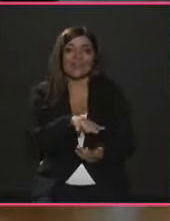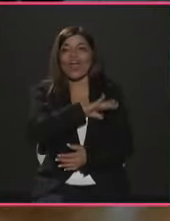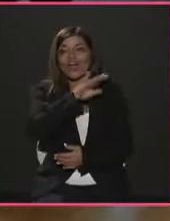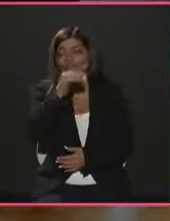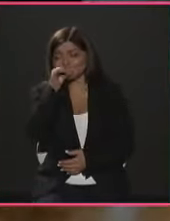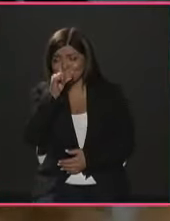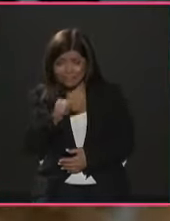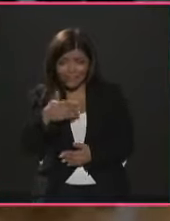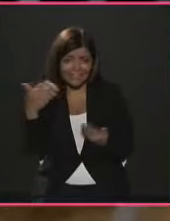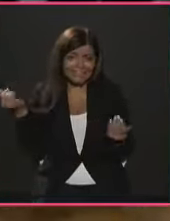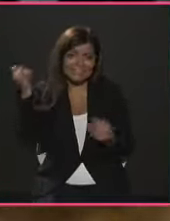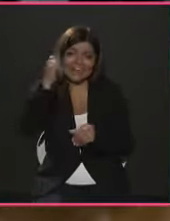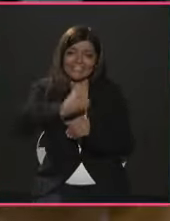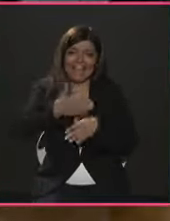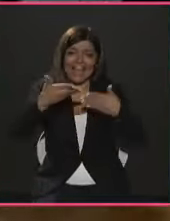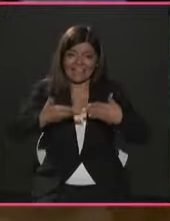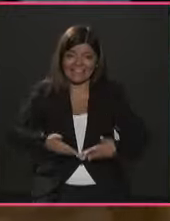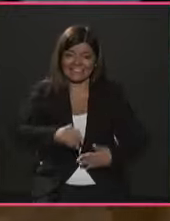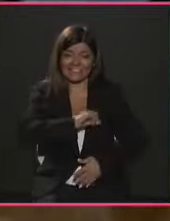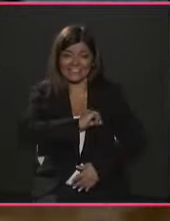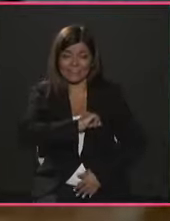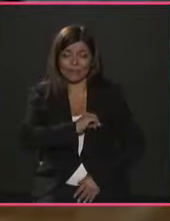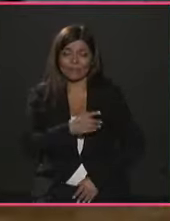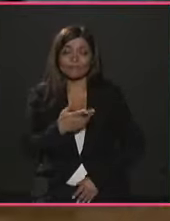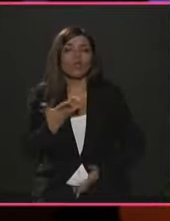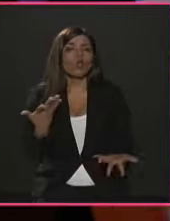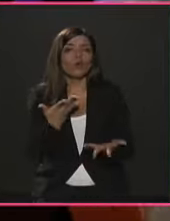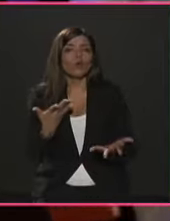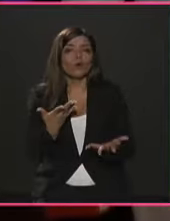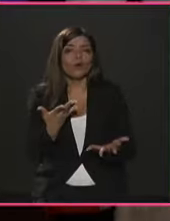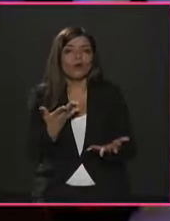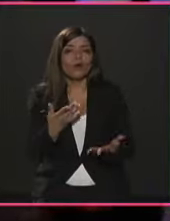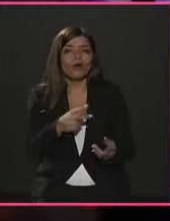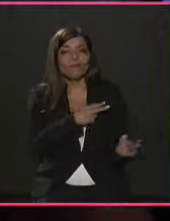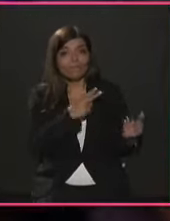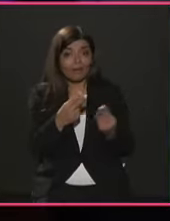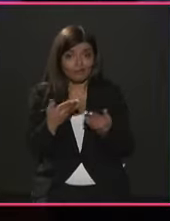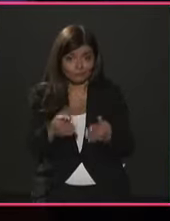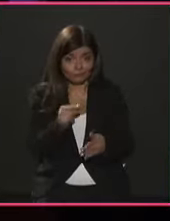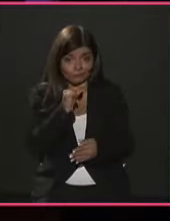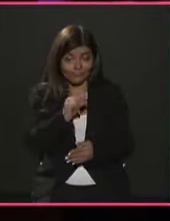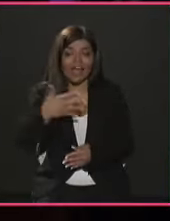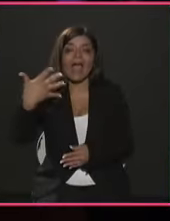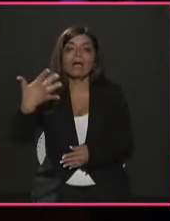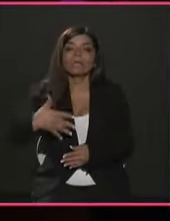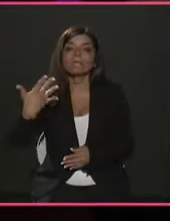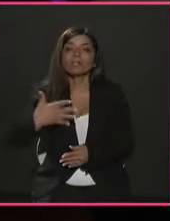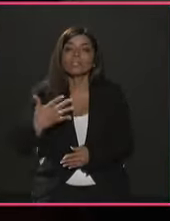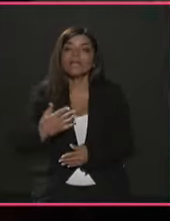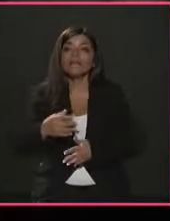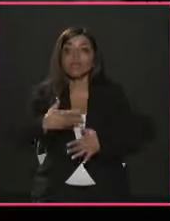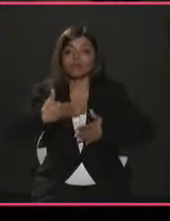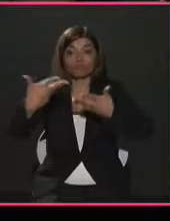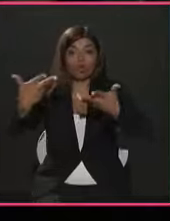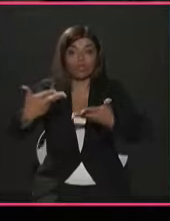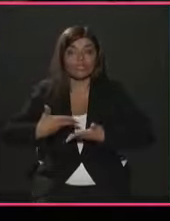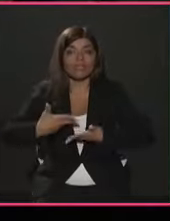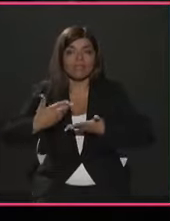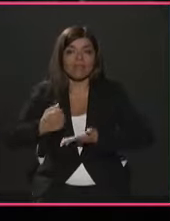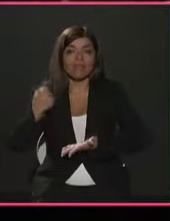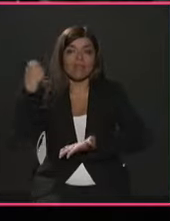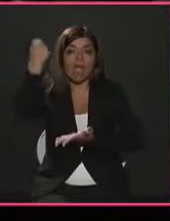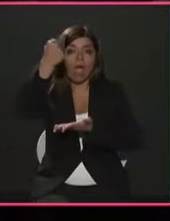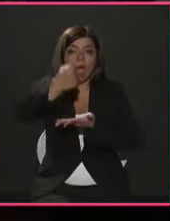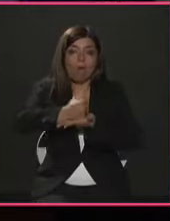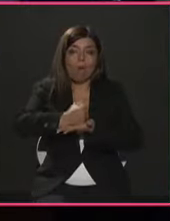sea pero querría saber más detalles cómo fue eso bueno sí es muy importante porque e recibí este como Óscar